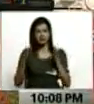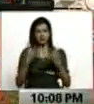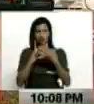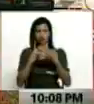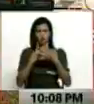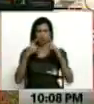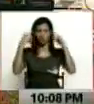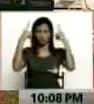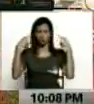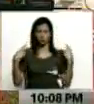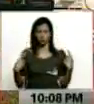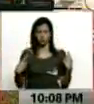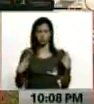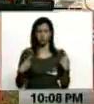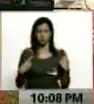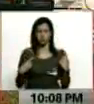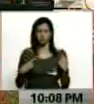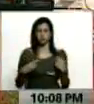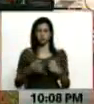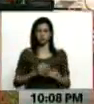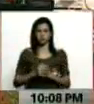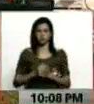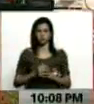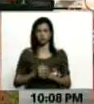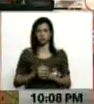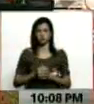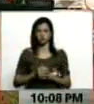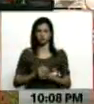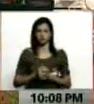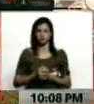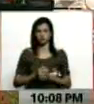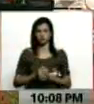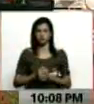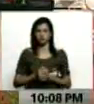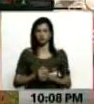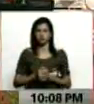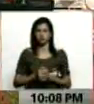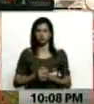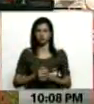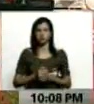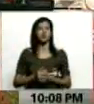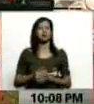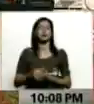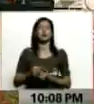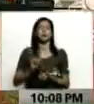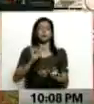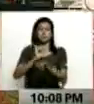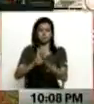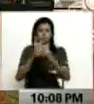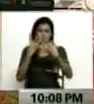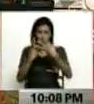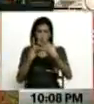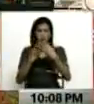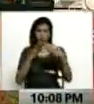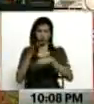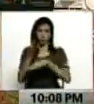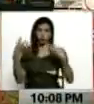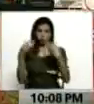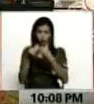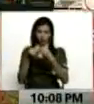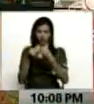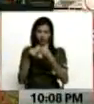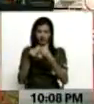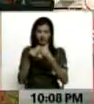Iris Valera para un centro de reclusión